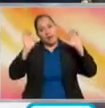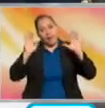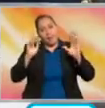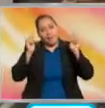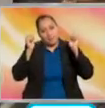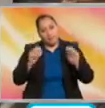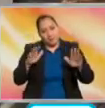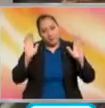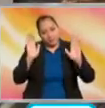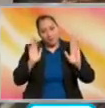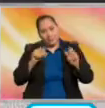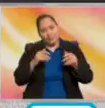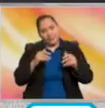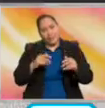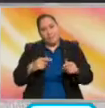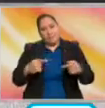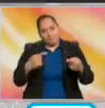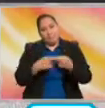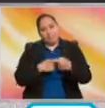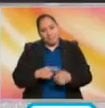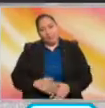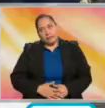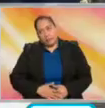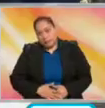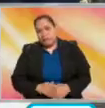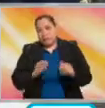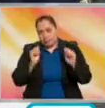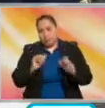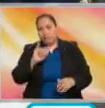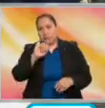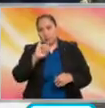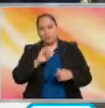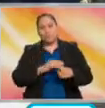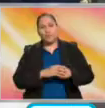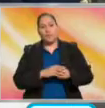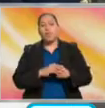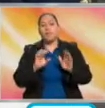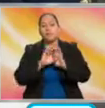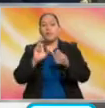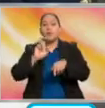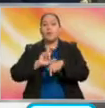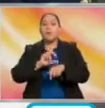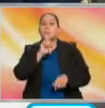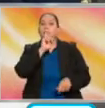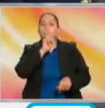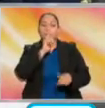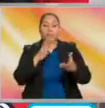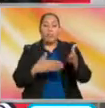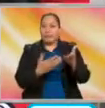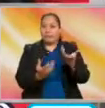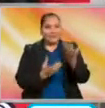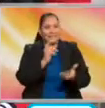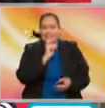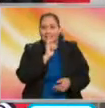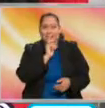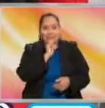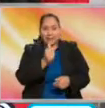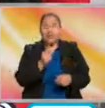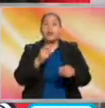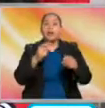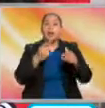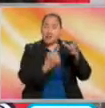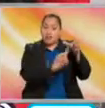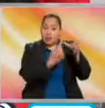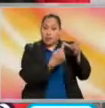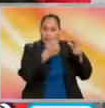ser muy Obviamente importante. va a ser pesado, Va a ser pesado. Un Oye, ¿qué hay poquito del pesado. consumo del huevo crudo? Muchas veces lo hacemos, lo Excelente aplicamos en los pregunta.